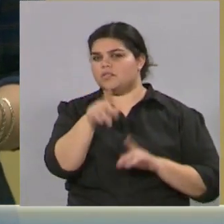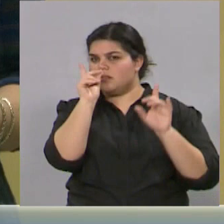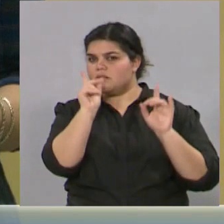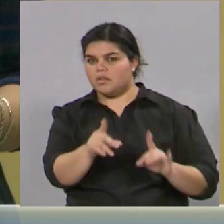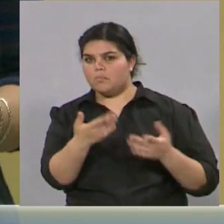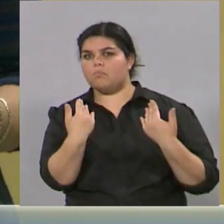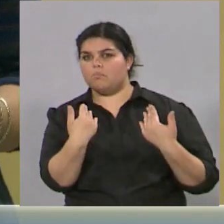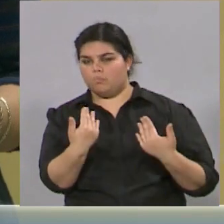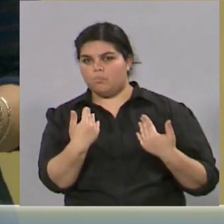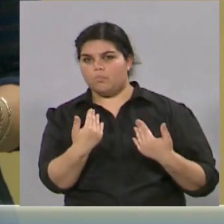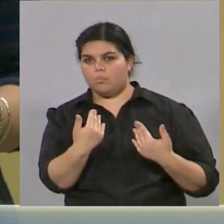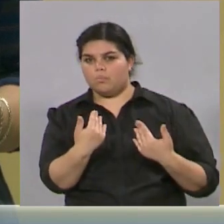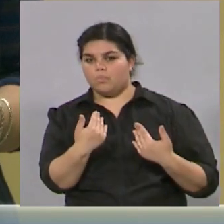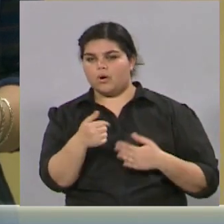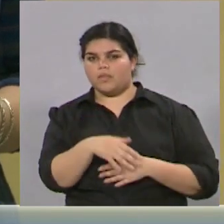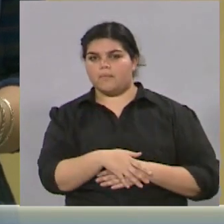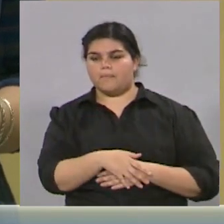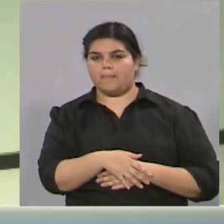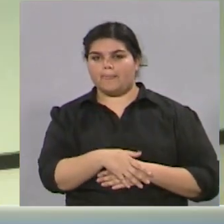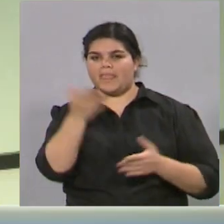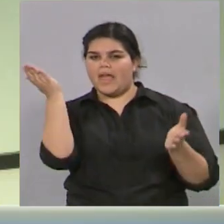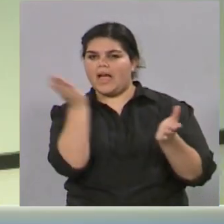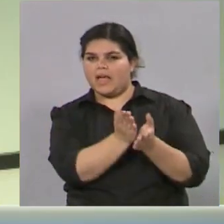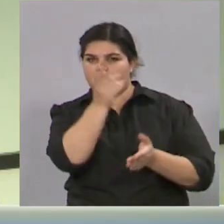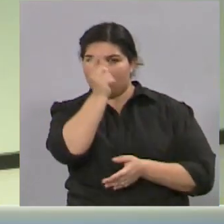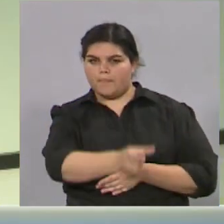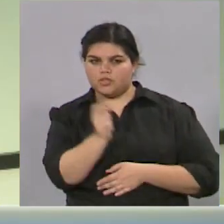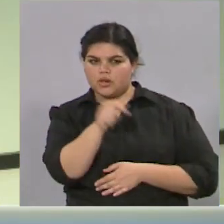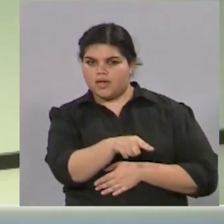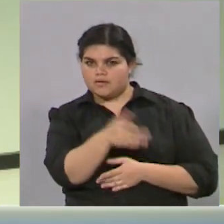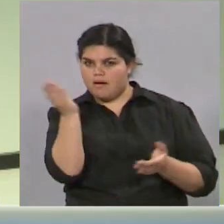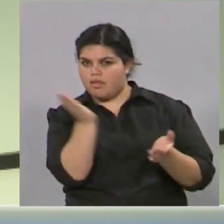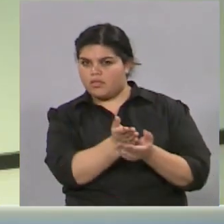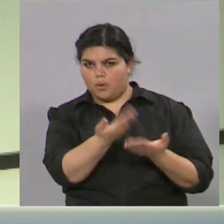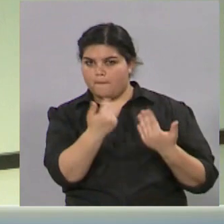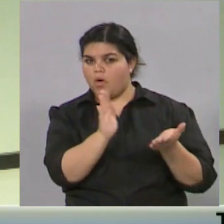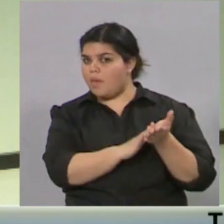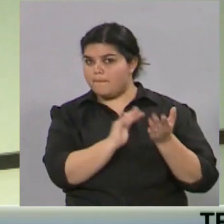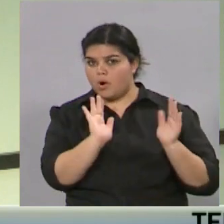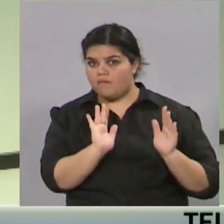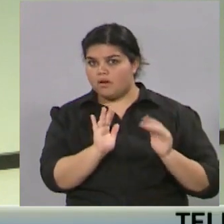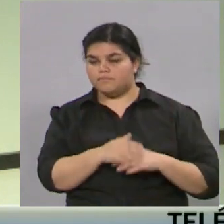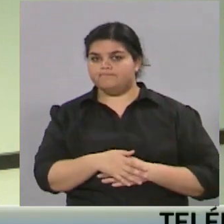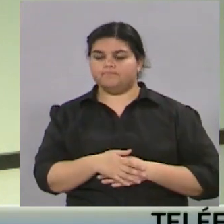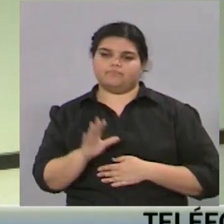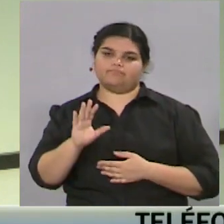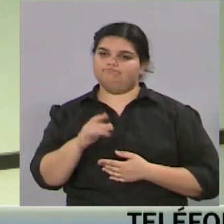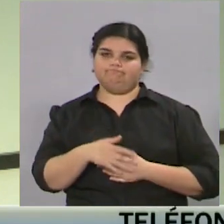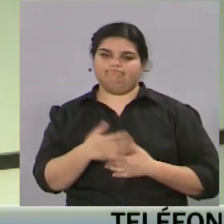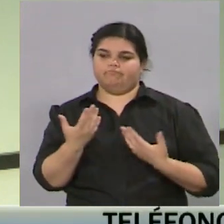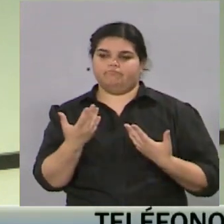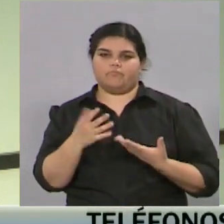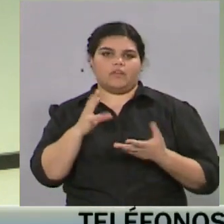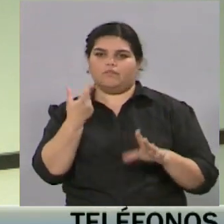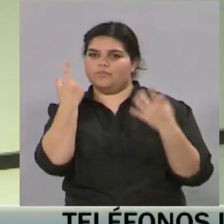puede llegar a ser el castigo o la condena para este gerente? En realidad hay distintos caminos por los cuales uno llega, ¿no? Entonces